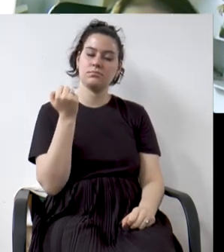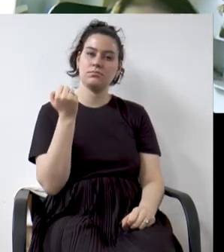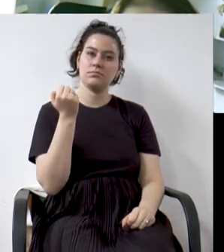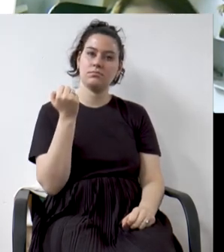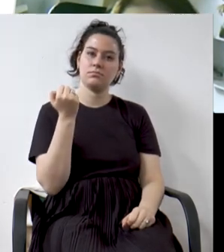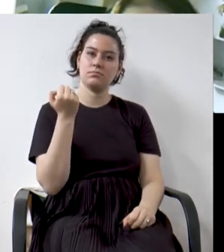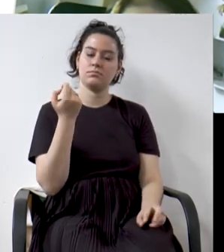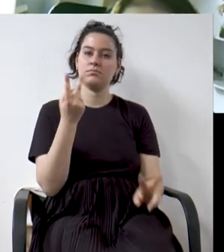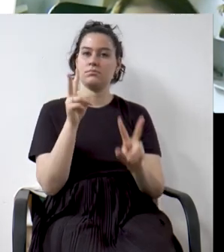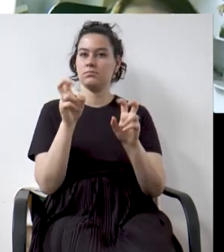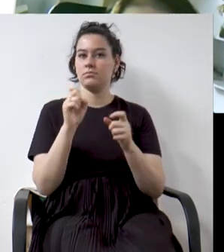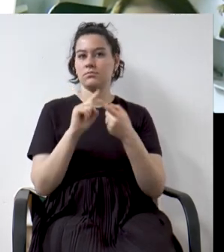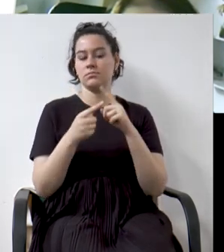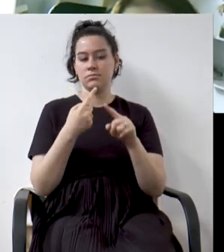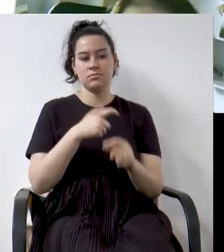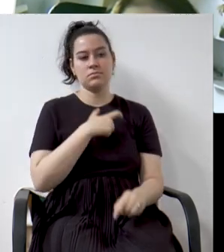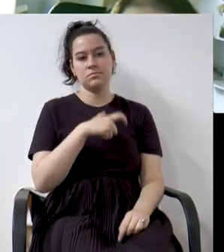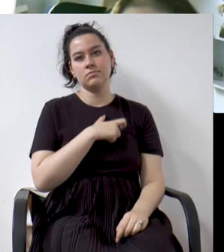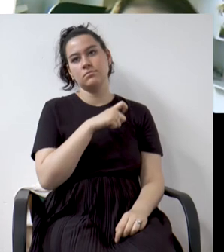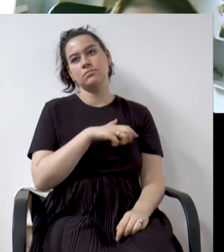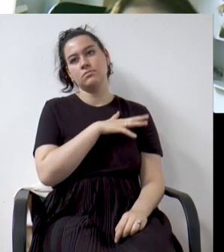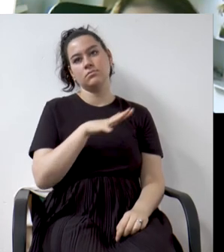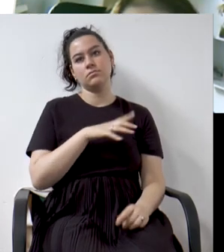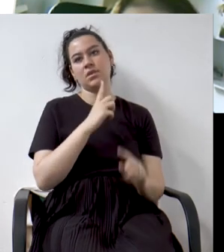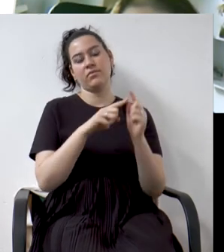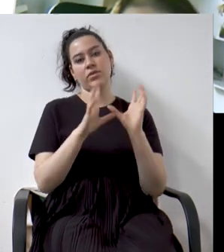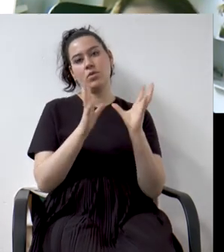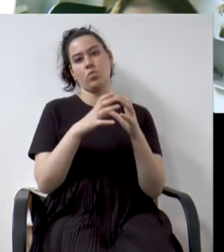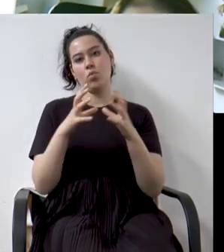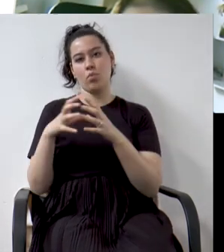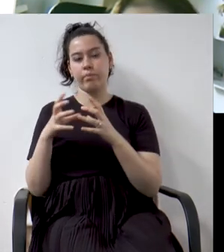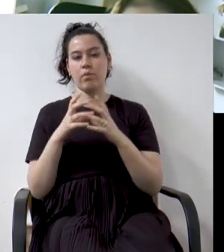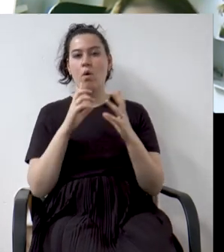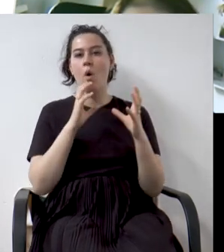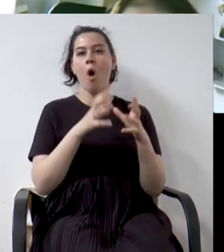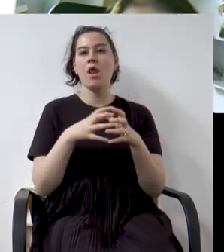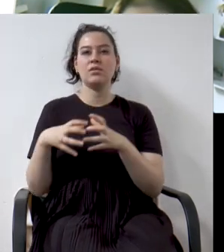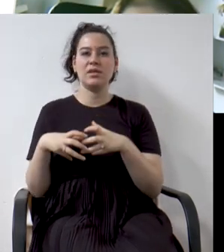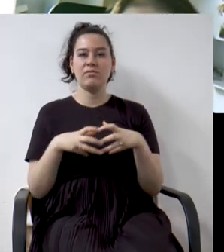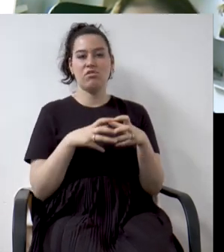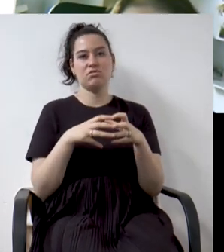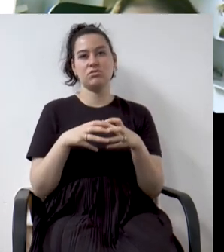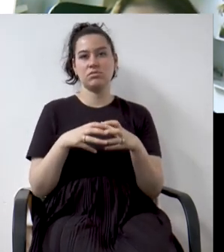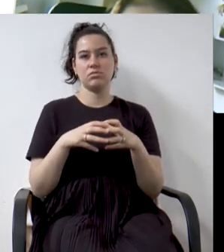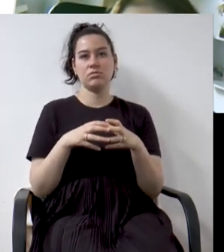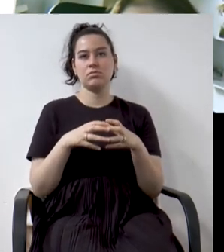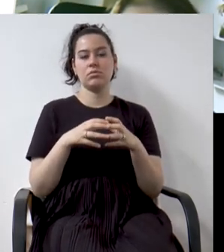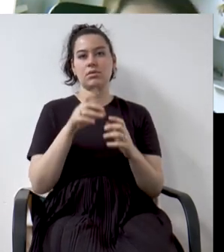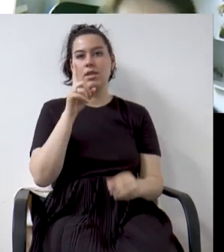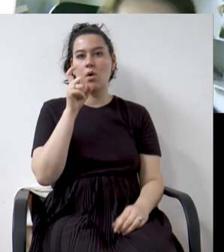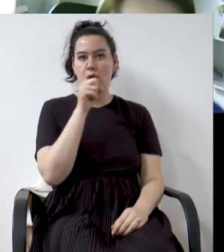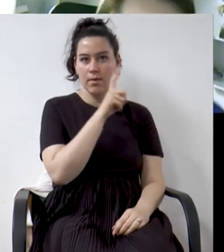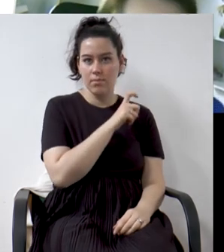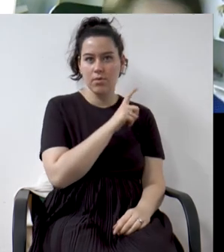lo que tiene que ver con la sociedad y con diferentes grupos y colectivos, tanto en Tacuarembó